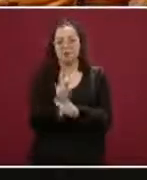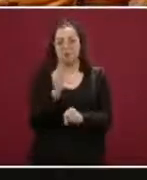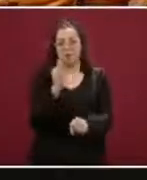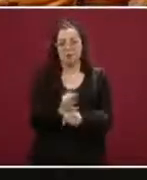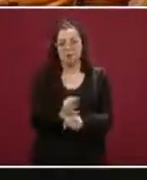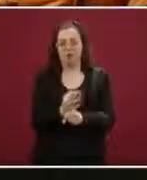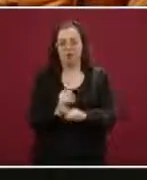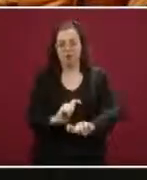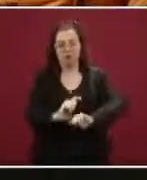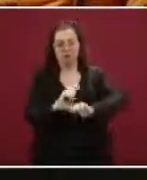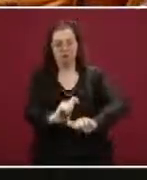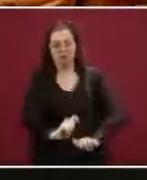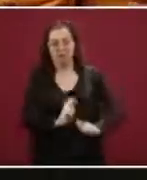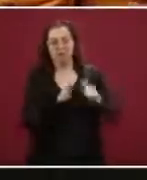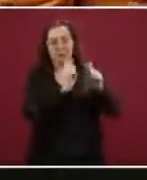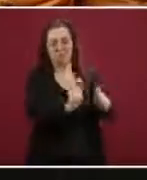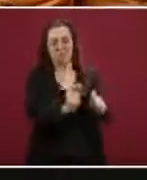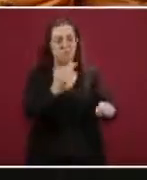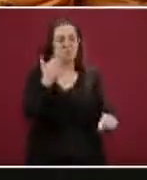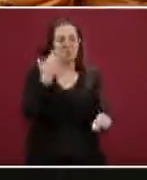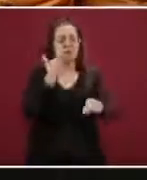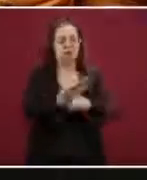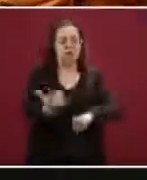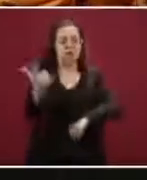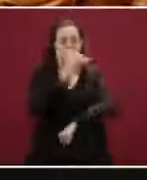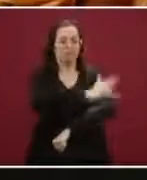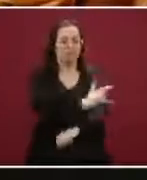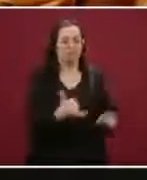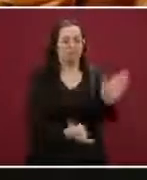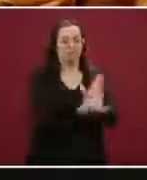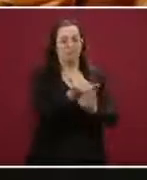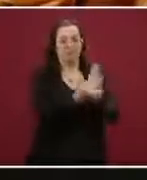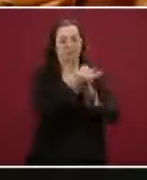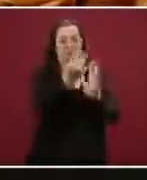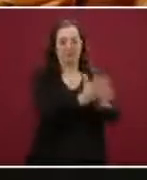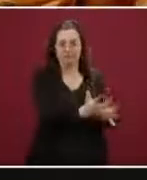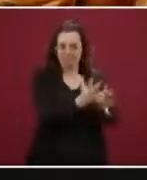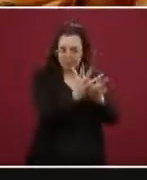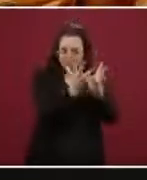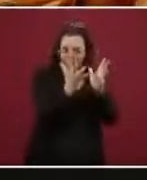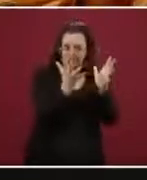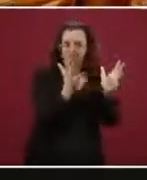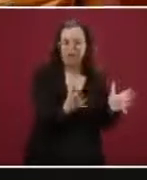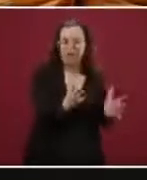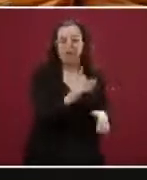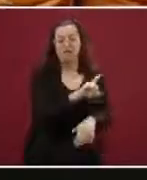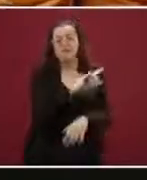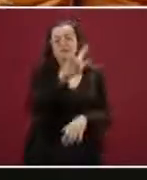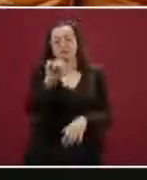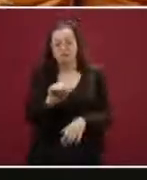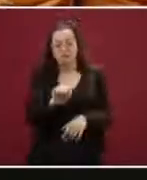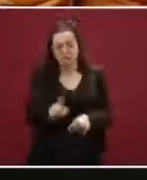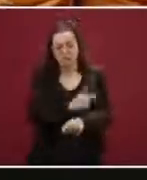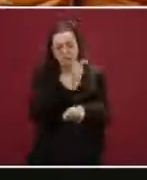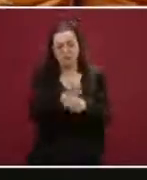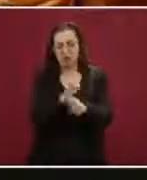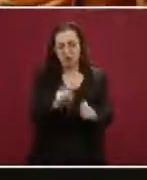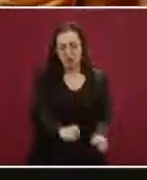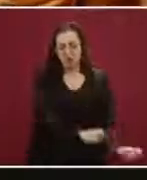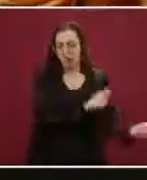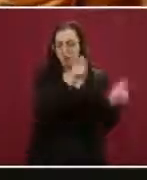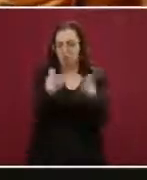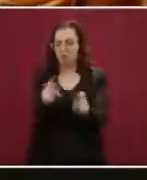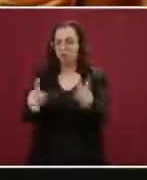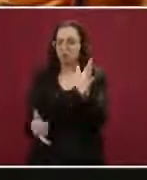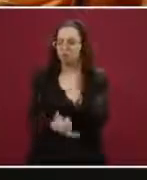obras insignia de su administración. ¿No estaría colocando esto a las Fuerzas Armadas en una situación de privilegio e